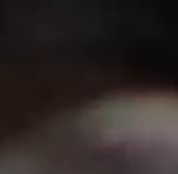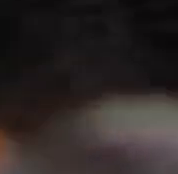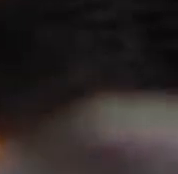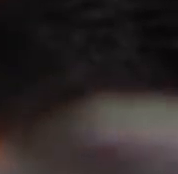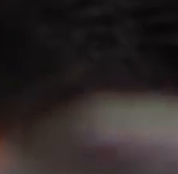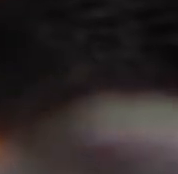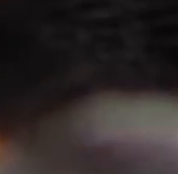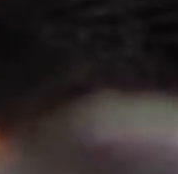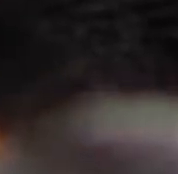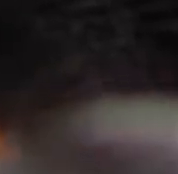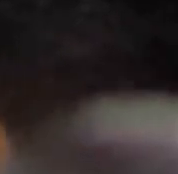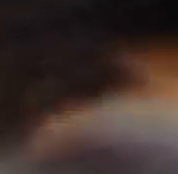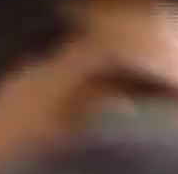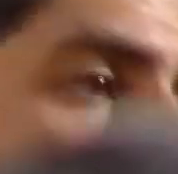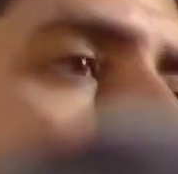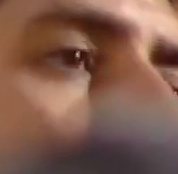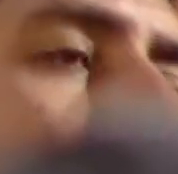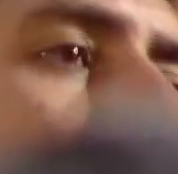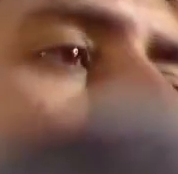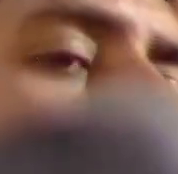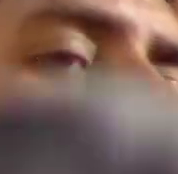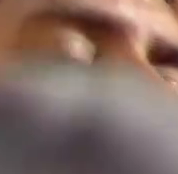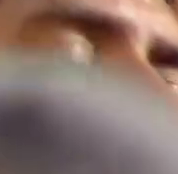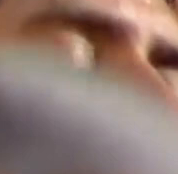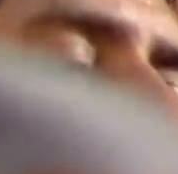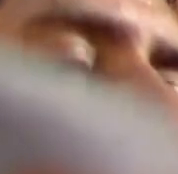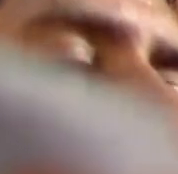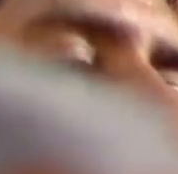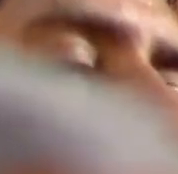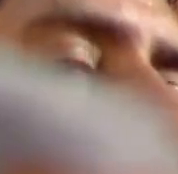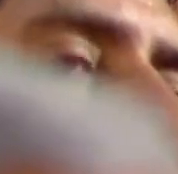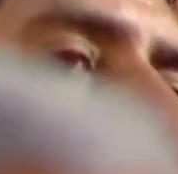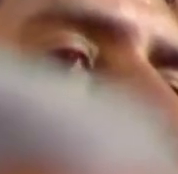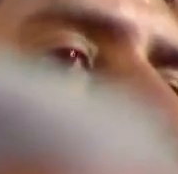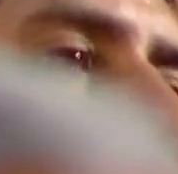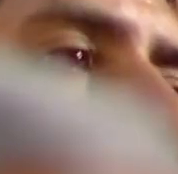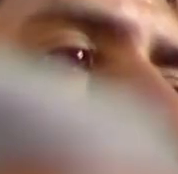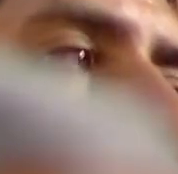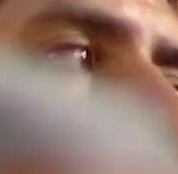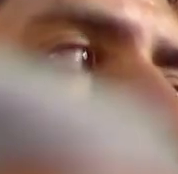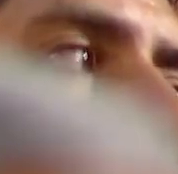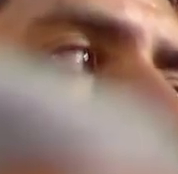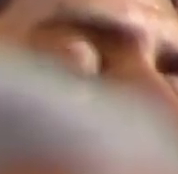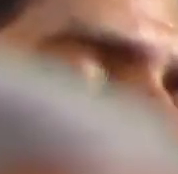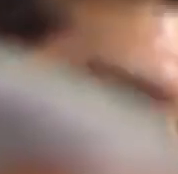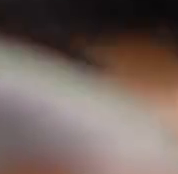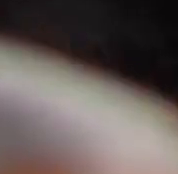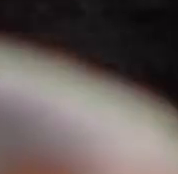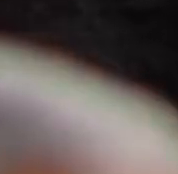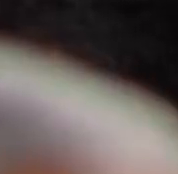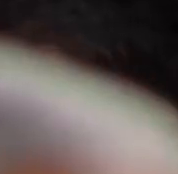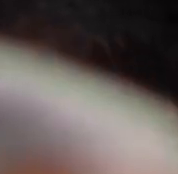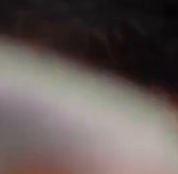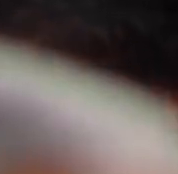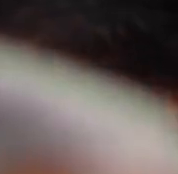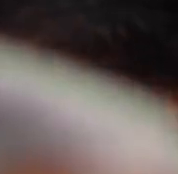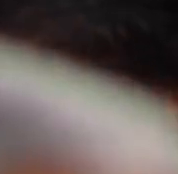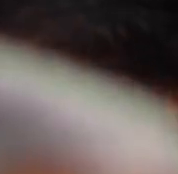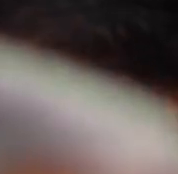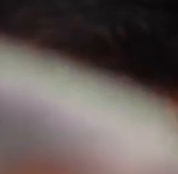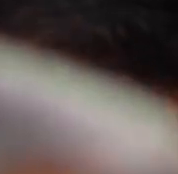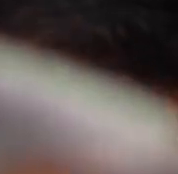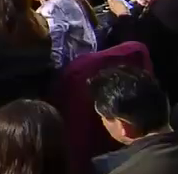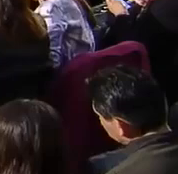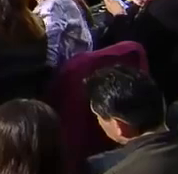¿Cómo se llegará a la tasa y cuál será ahora con el refinanciamiento de la deuda? Y en términos reales, ¿cuánto